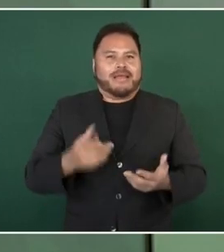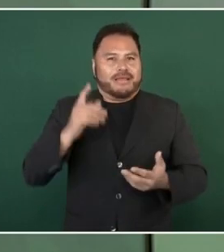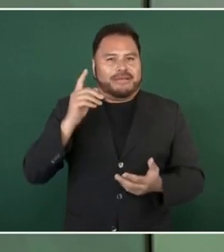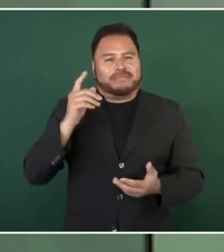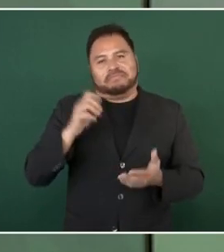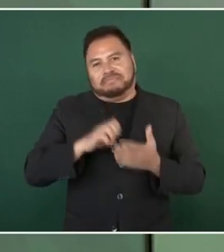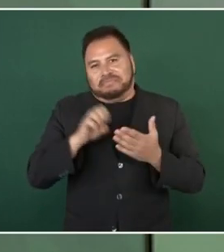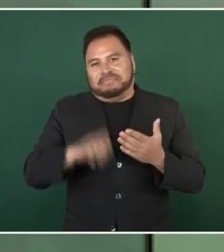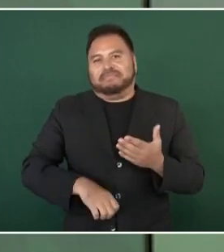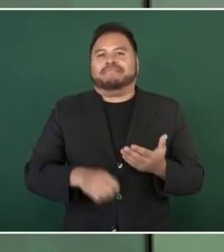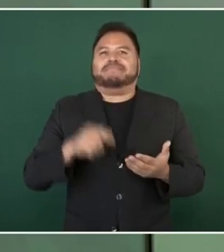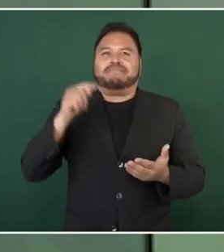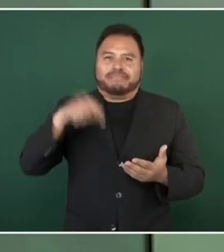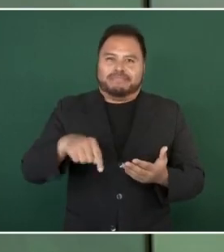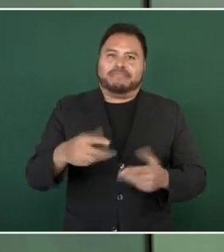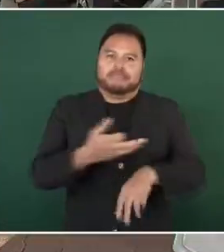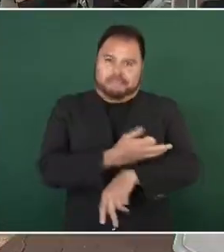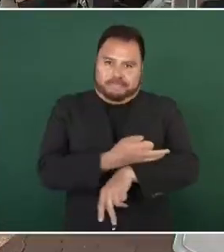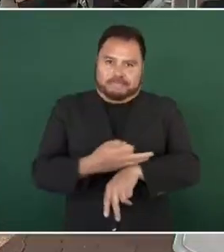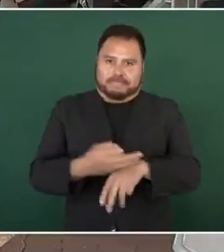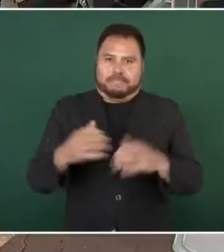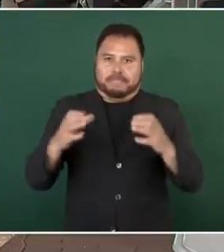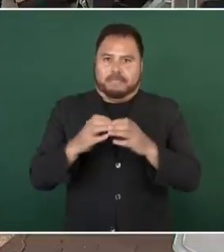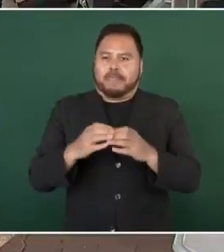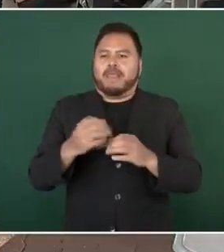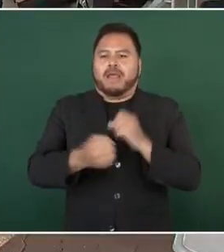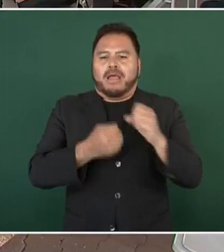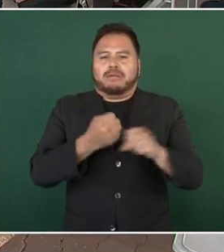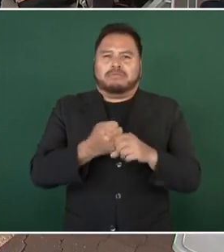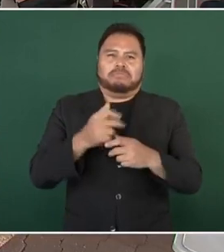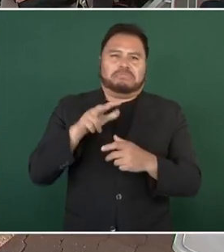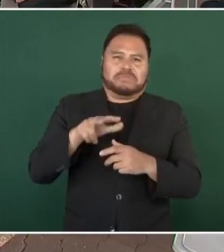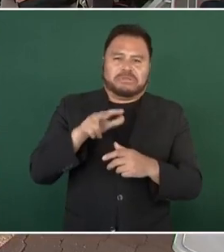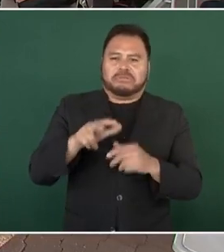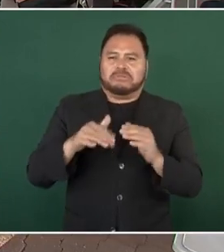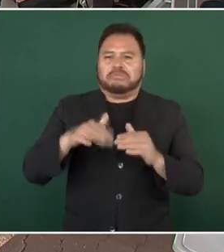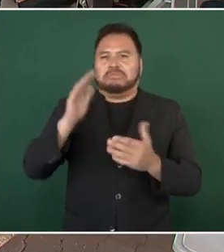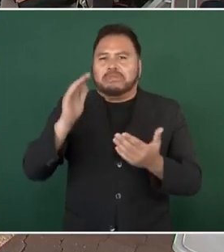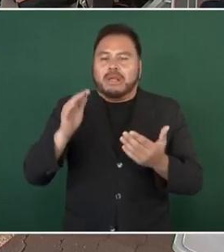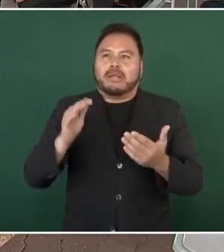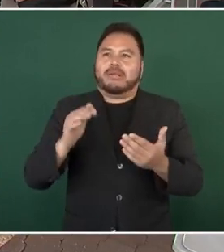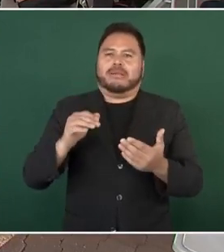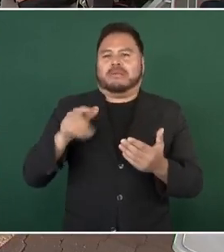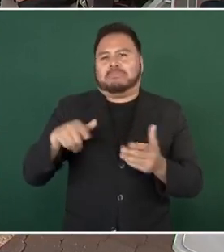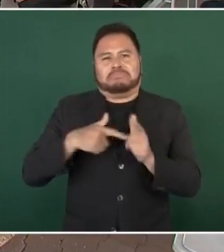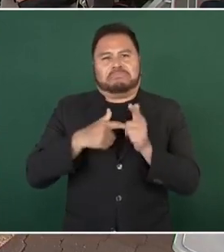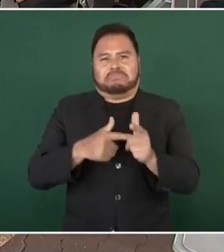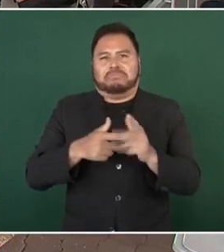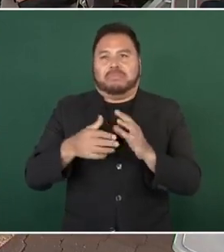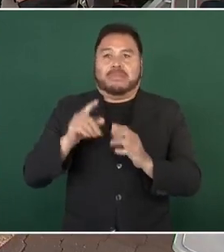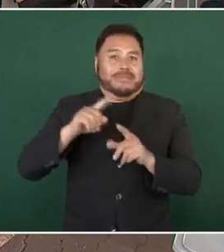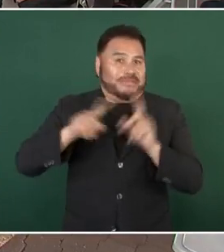llegan a los 18 años y ya tienen que